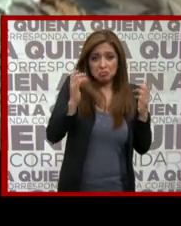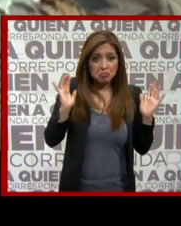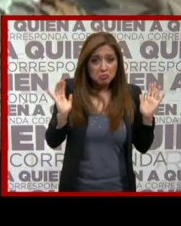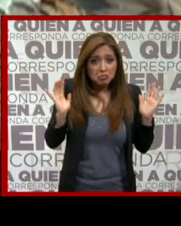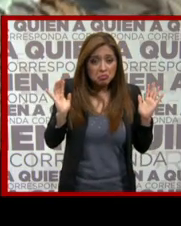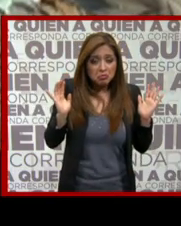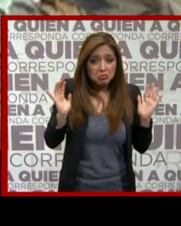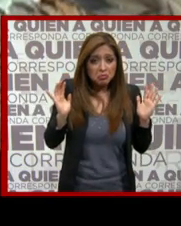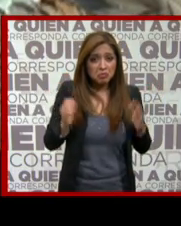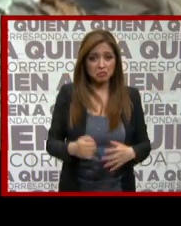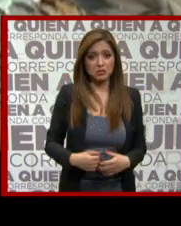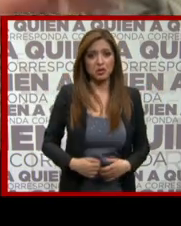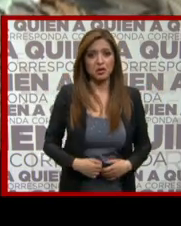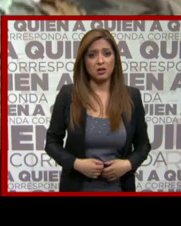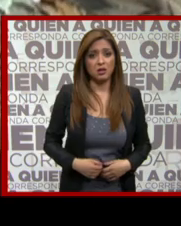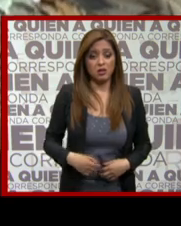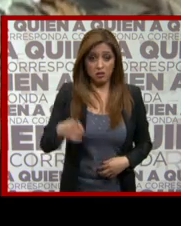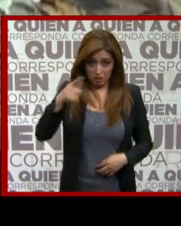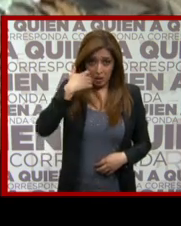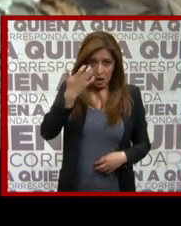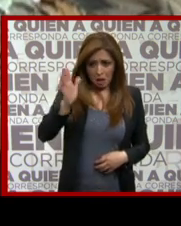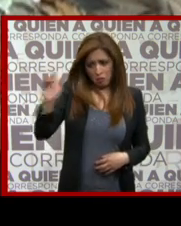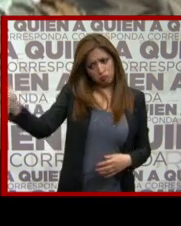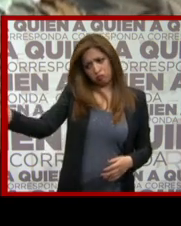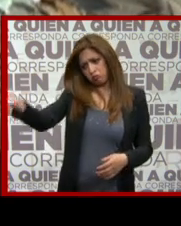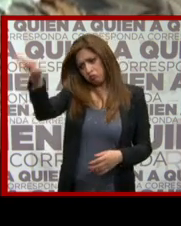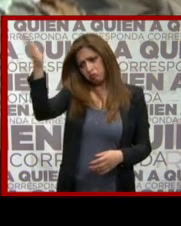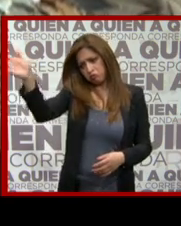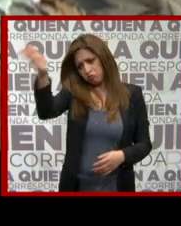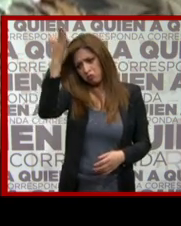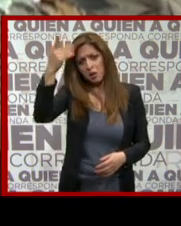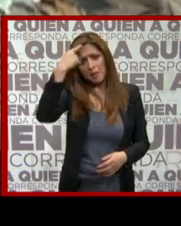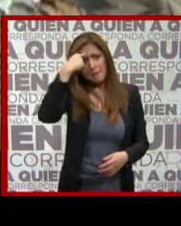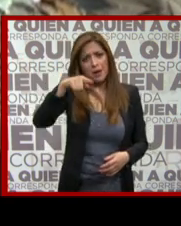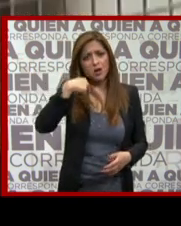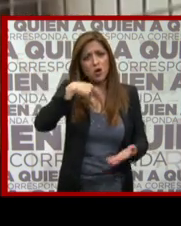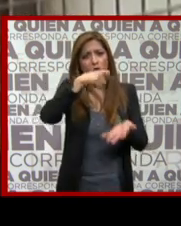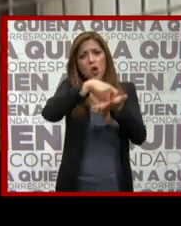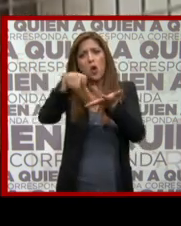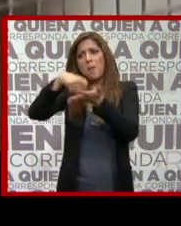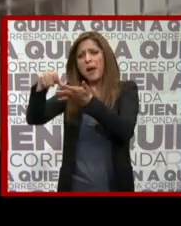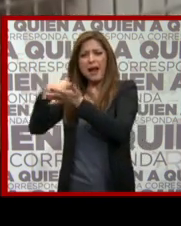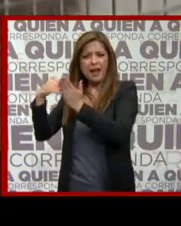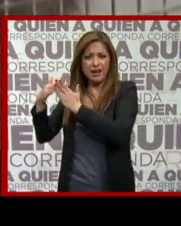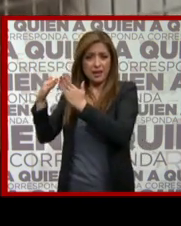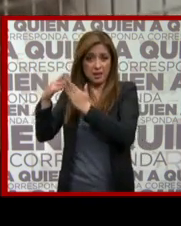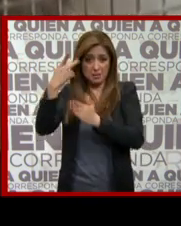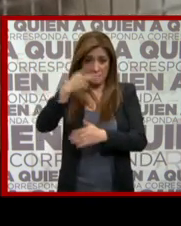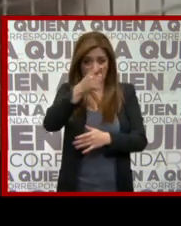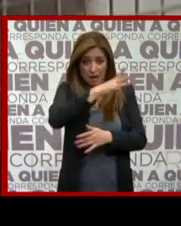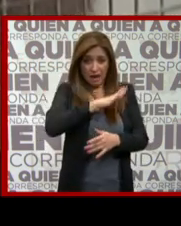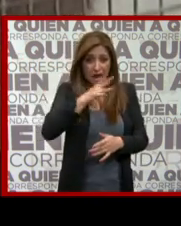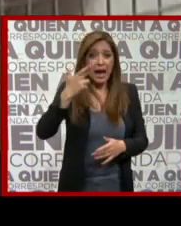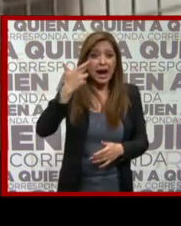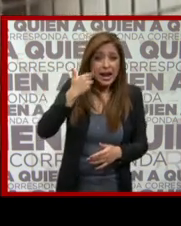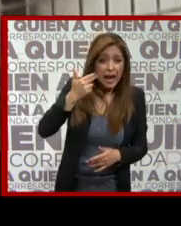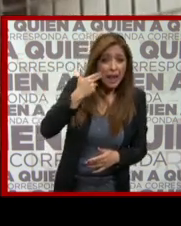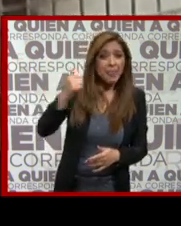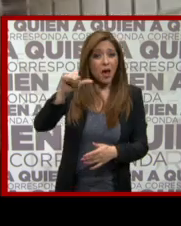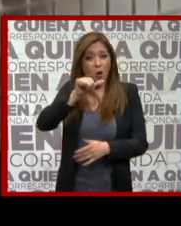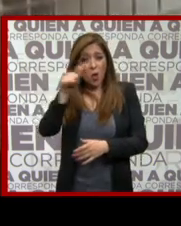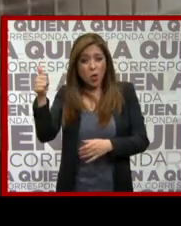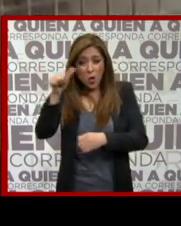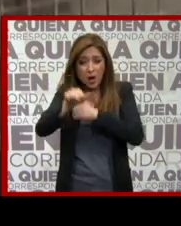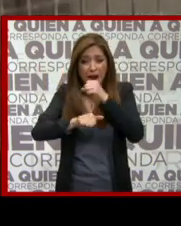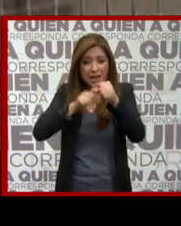amenaza, pues si quieren que salgan ellos, tenemos para comprarles todas las casas. La caza de las ratas y otro tipo de animales es una